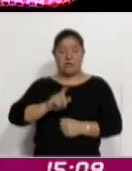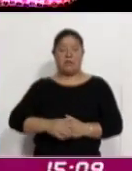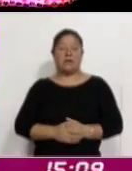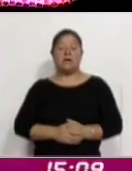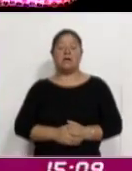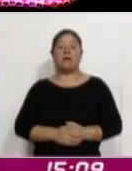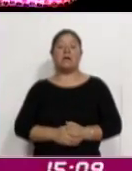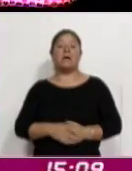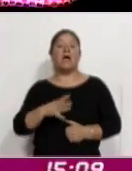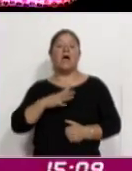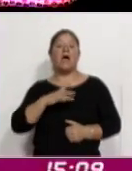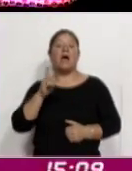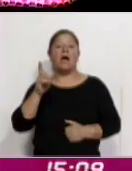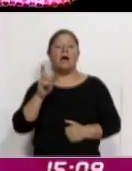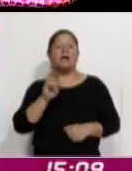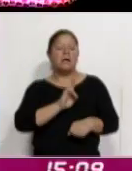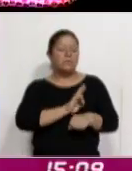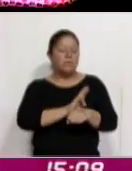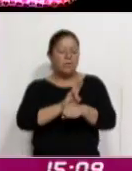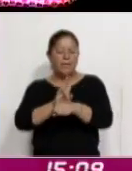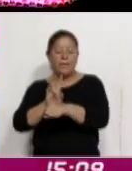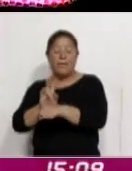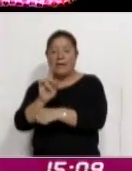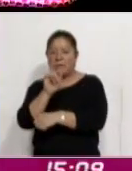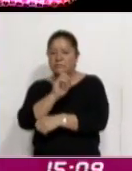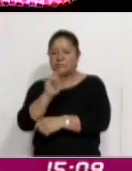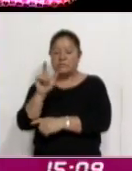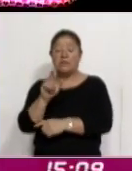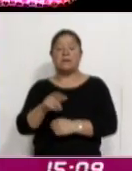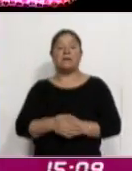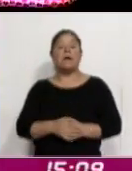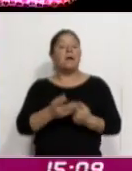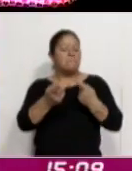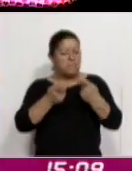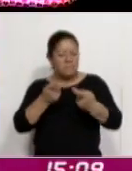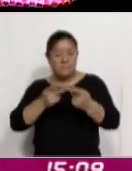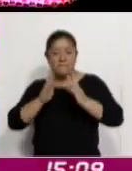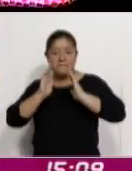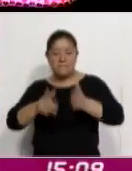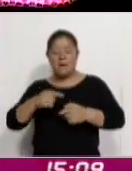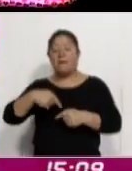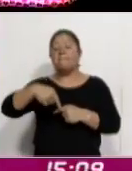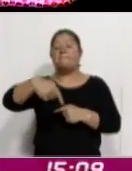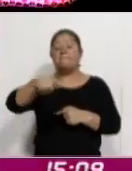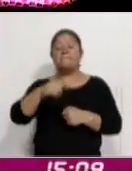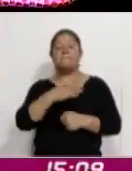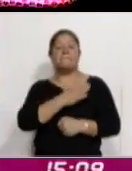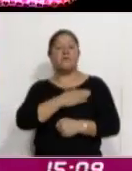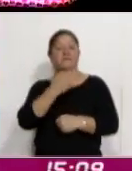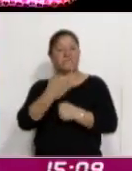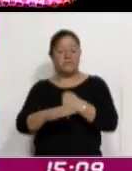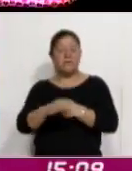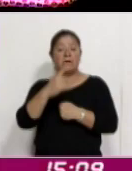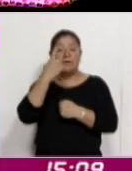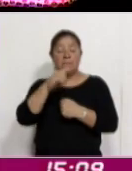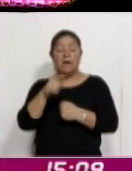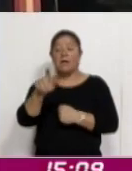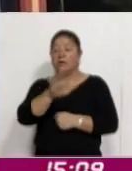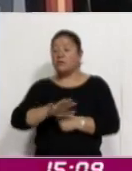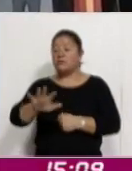un operativo especial con motivo del Buen Fin, ya lo están preparando para garantizar la seguridad de los